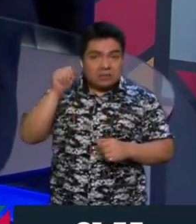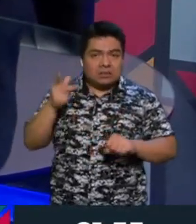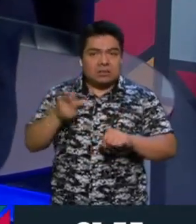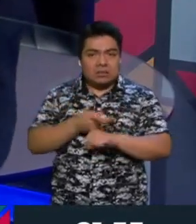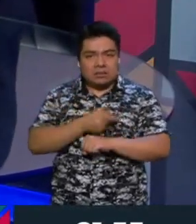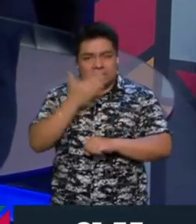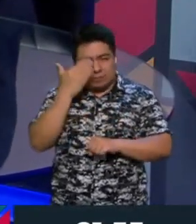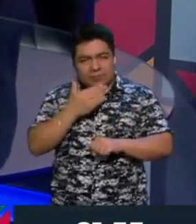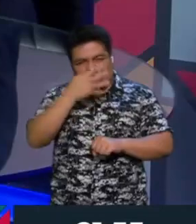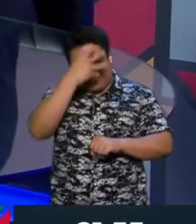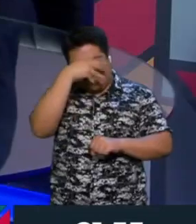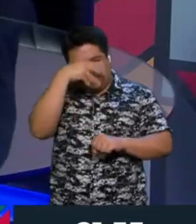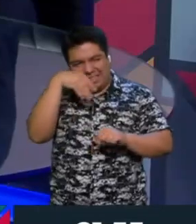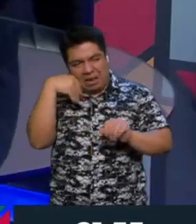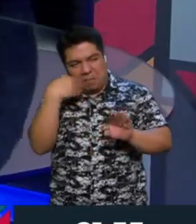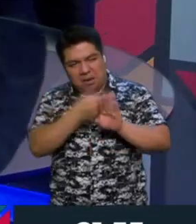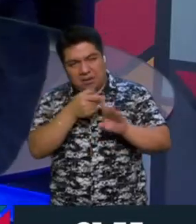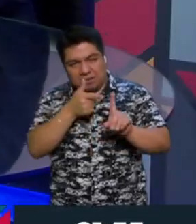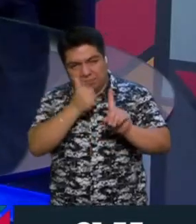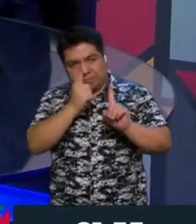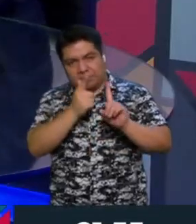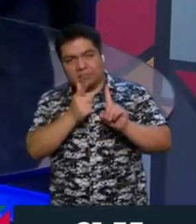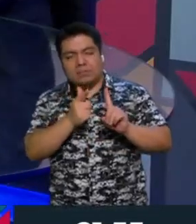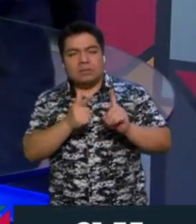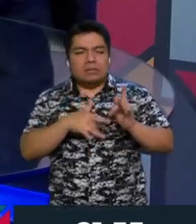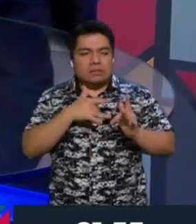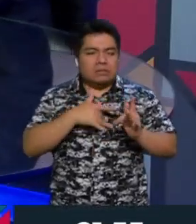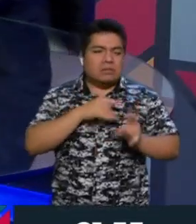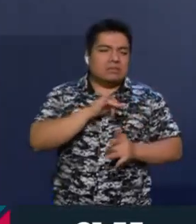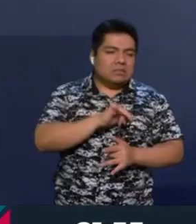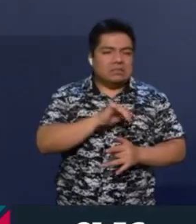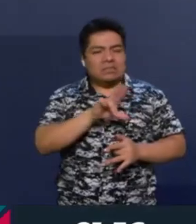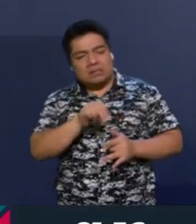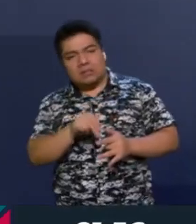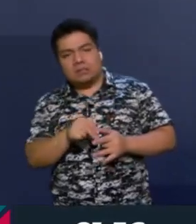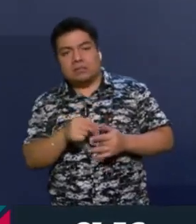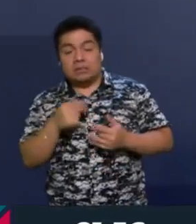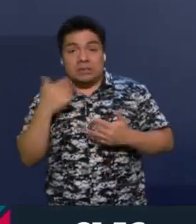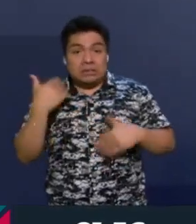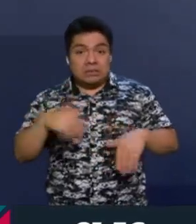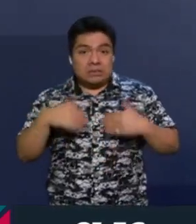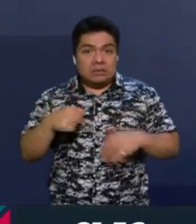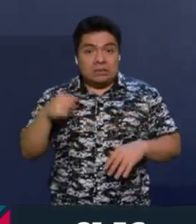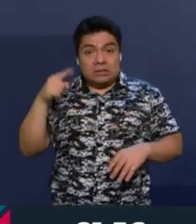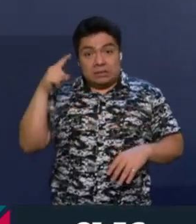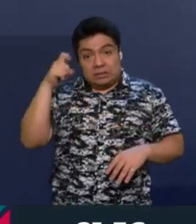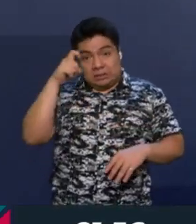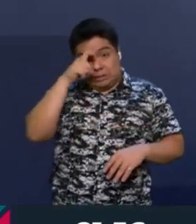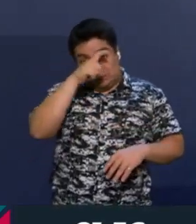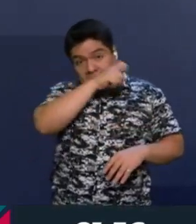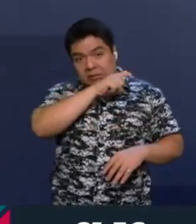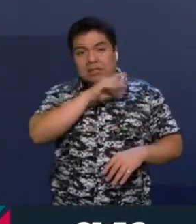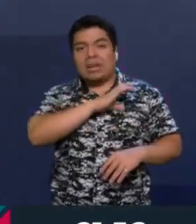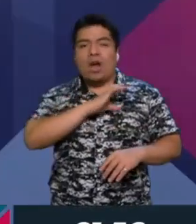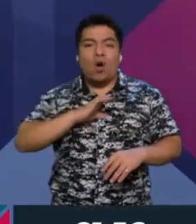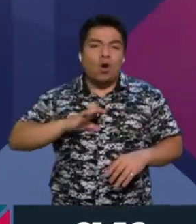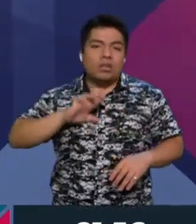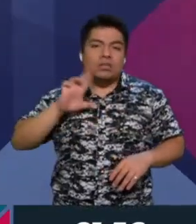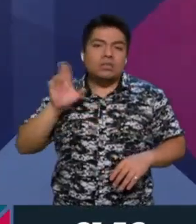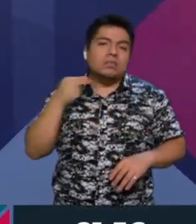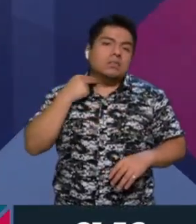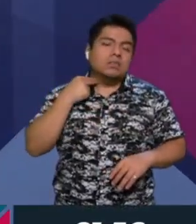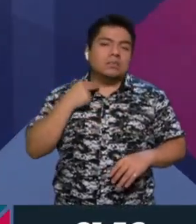cualquier simpatía o no con Donald Trump, hubiera sido muy complicado que asesinaran a un candidato. Mira, por fortuna a mí me ocurre con la